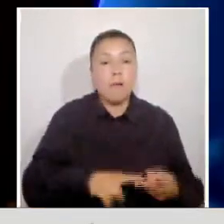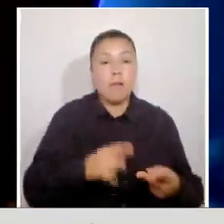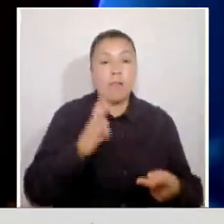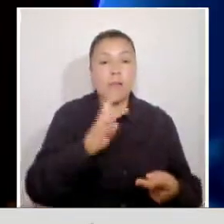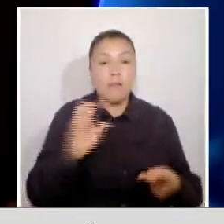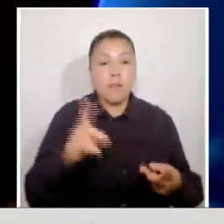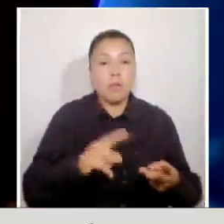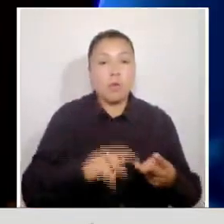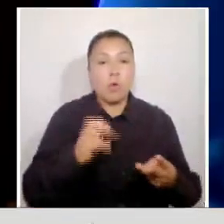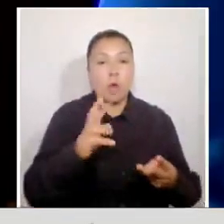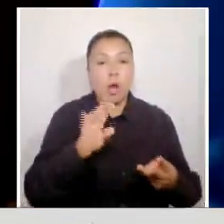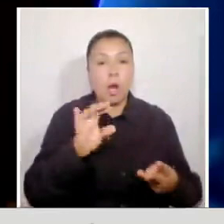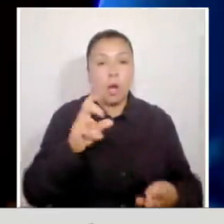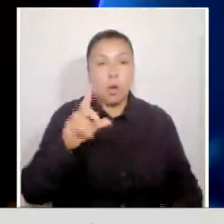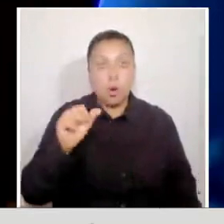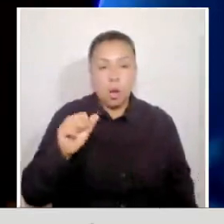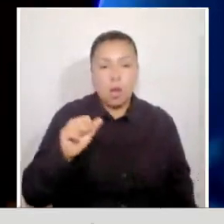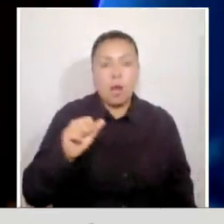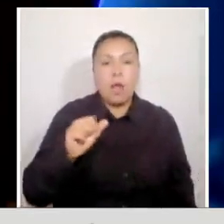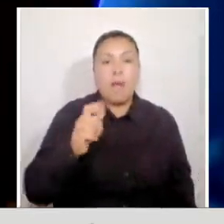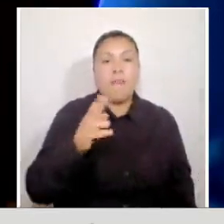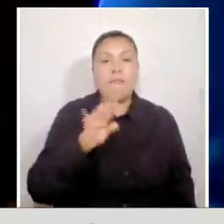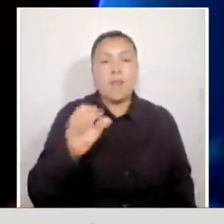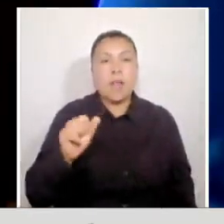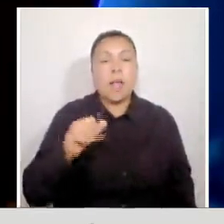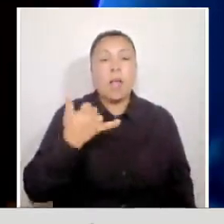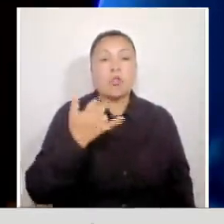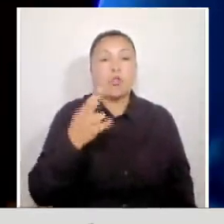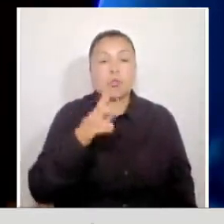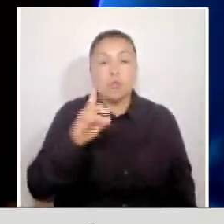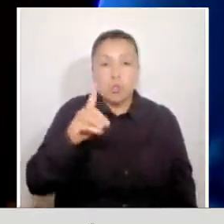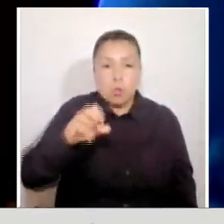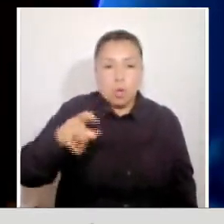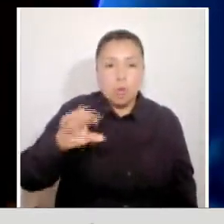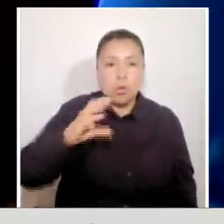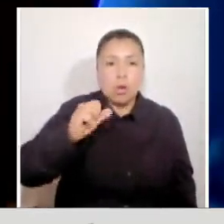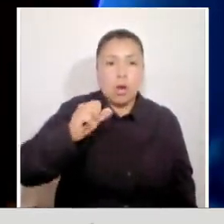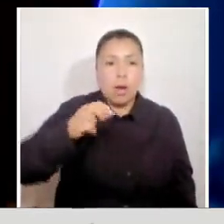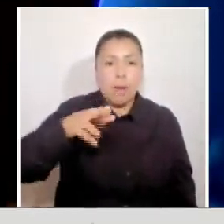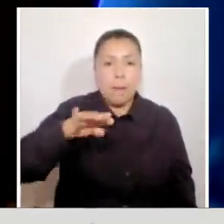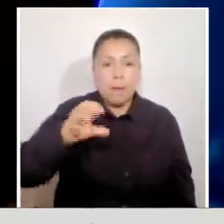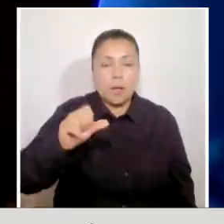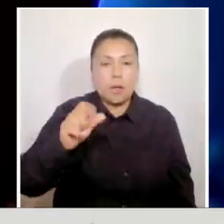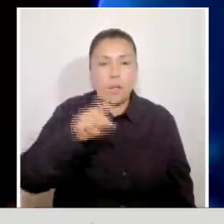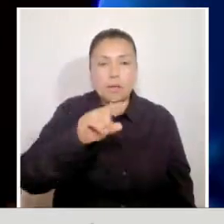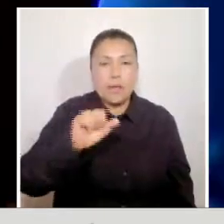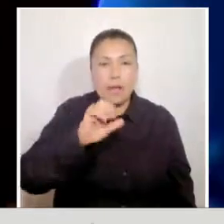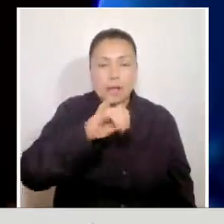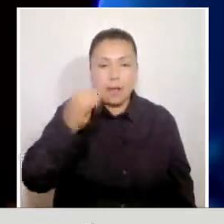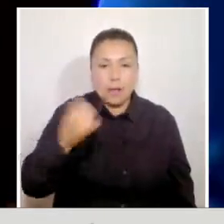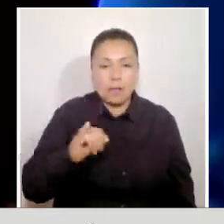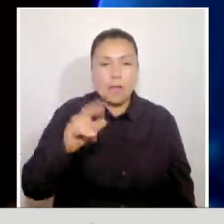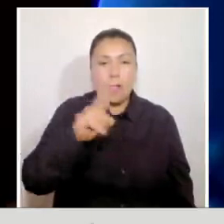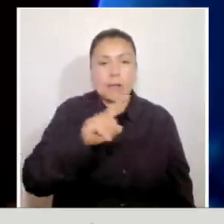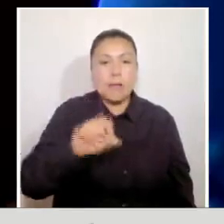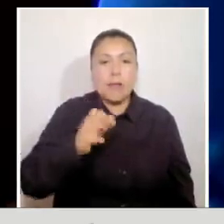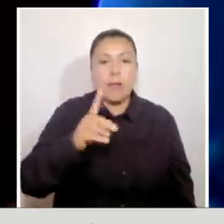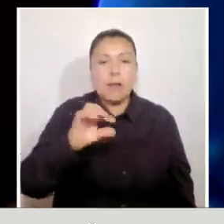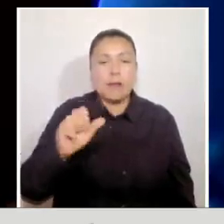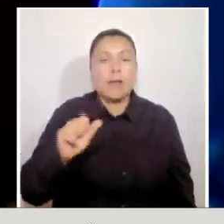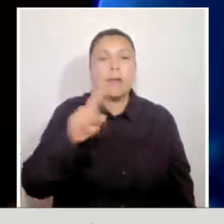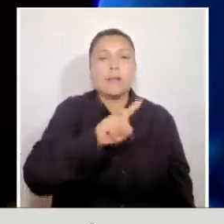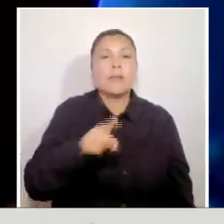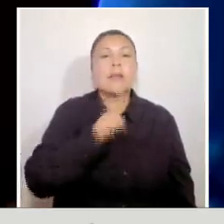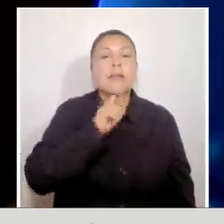cariola Lorena fríes Andrés Giordano Camila rojas Jaime sáez Clara sagardia Maricela santibáñez y